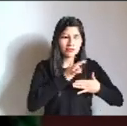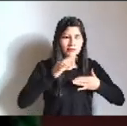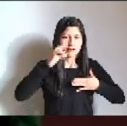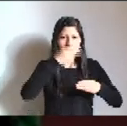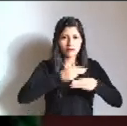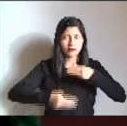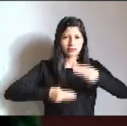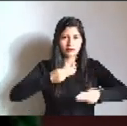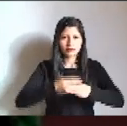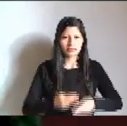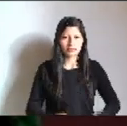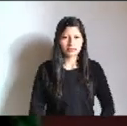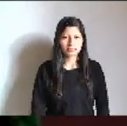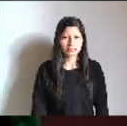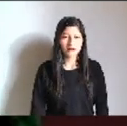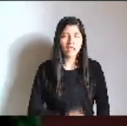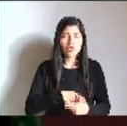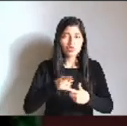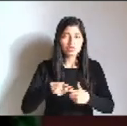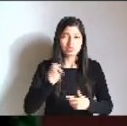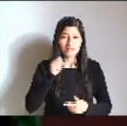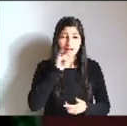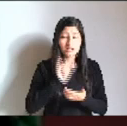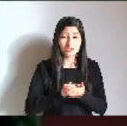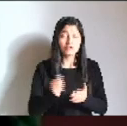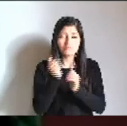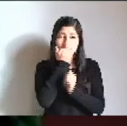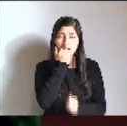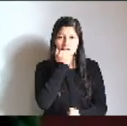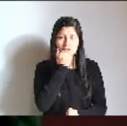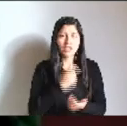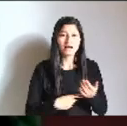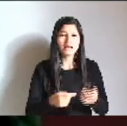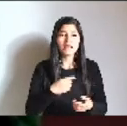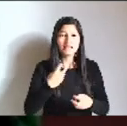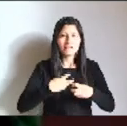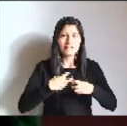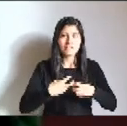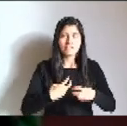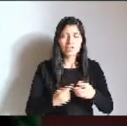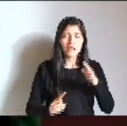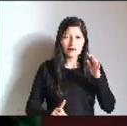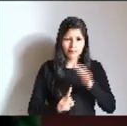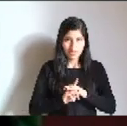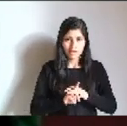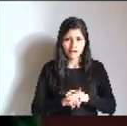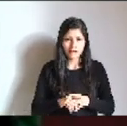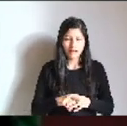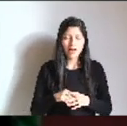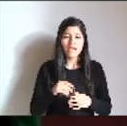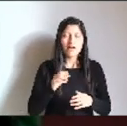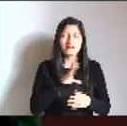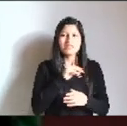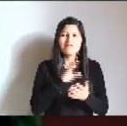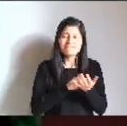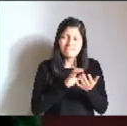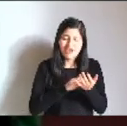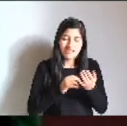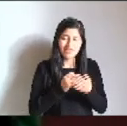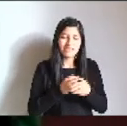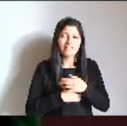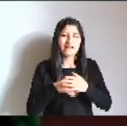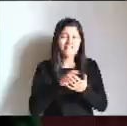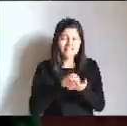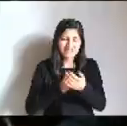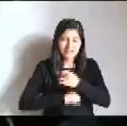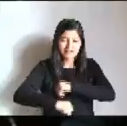mundana. Entonces, si esto ocurre, las dificultades aparecen insuperables y comenzamos